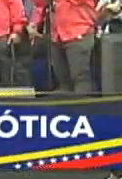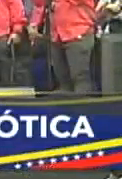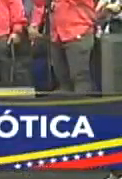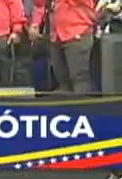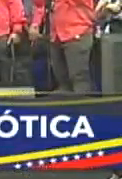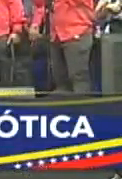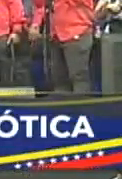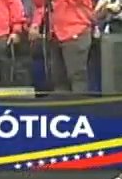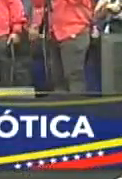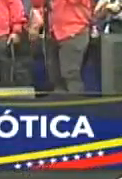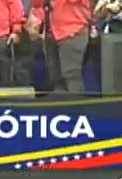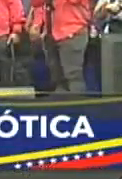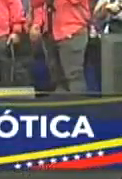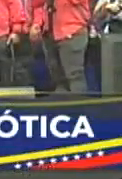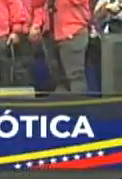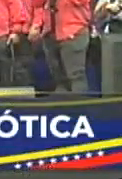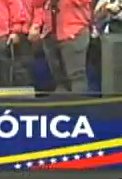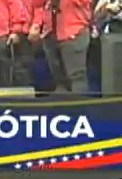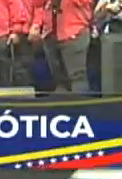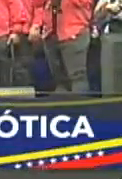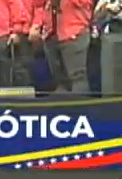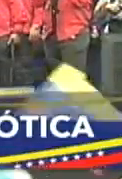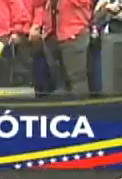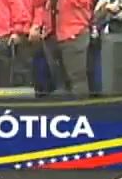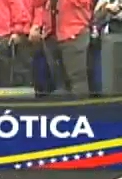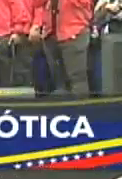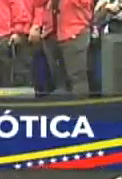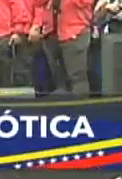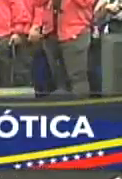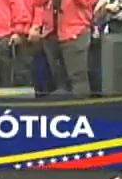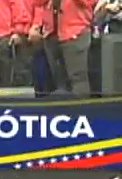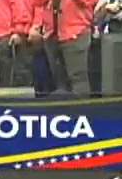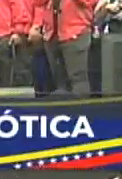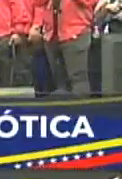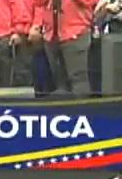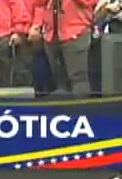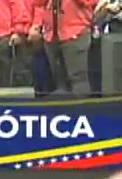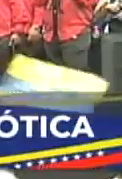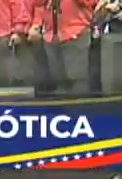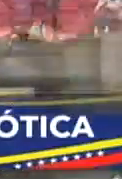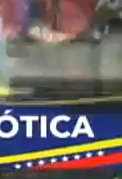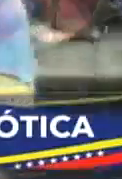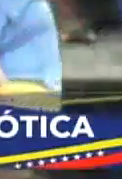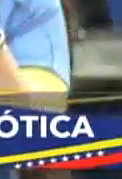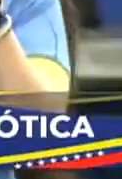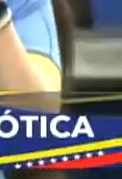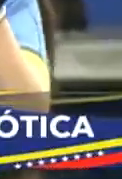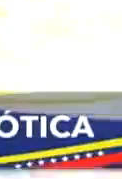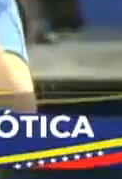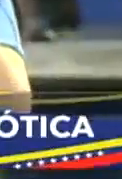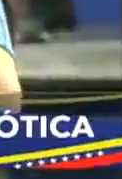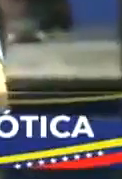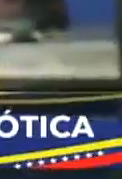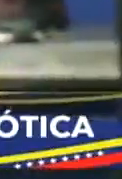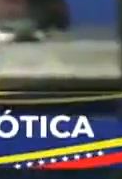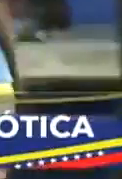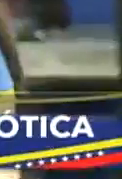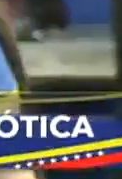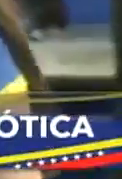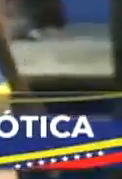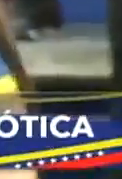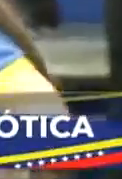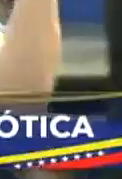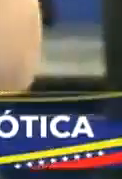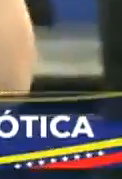país, fue habernos quedado creyendo en Venezuela y creyendo además en nosotros mismos. Yo me indigno